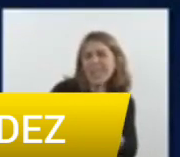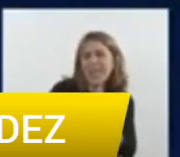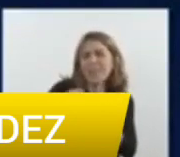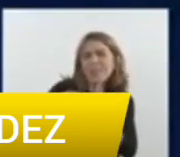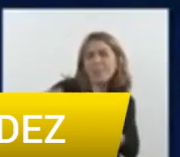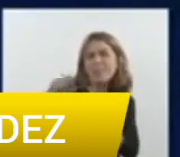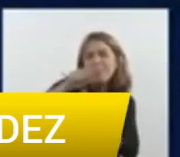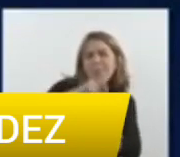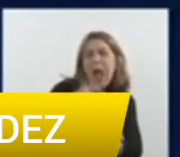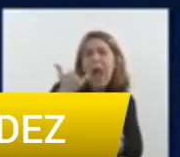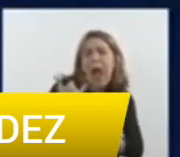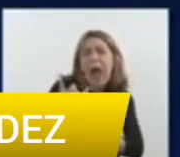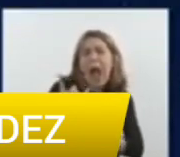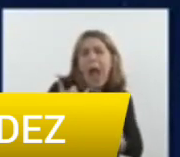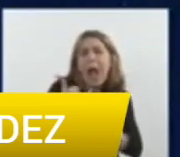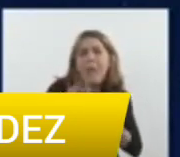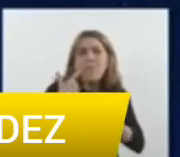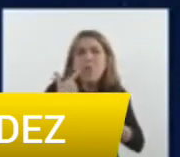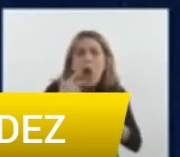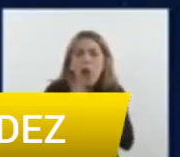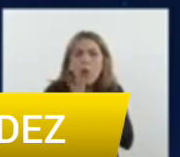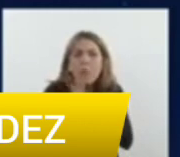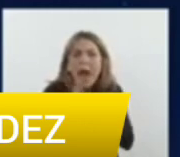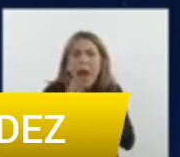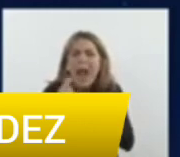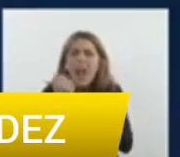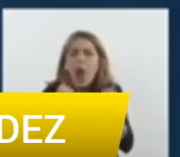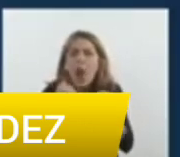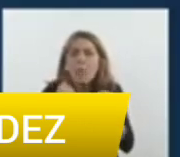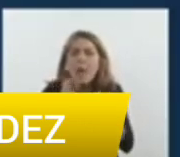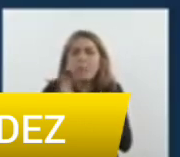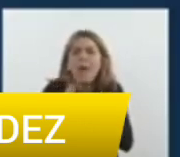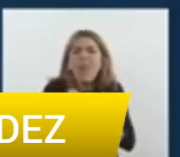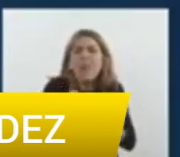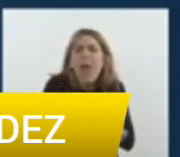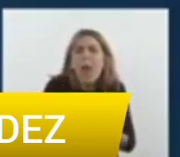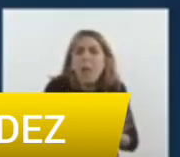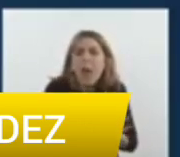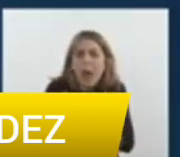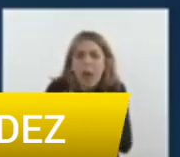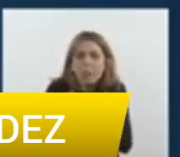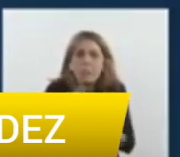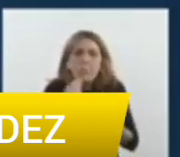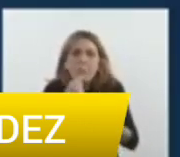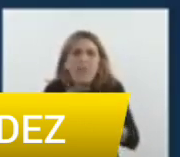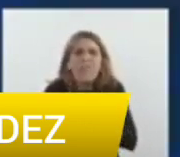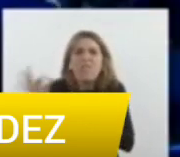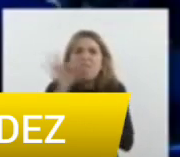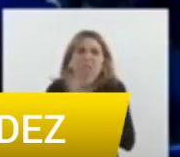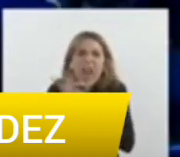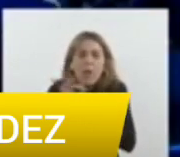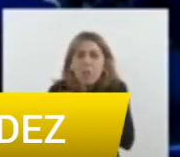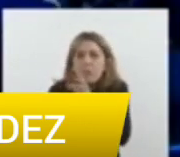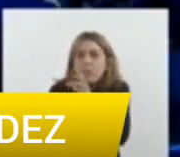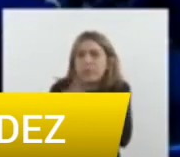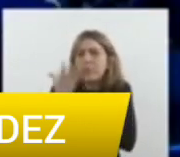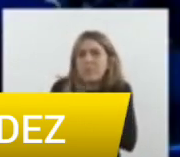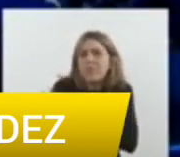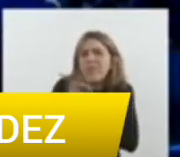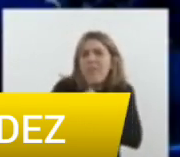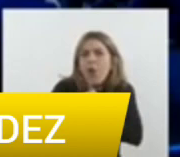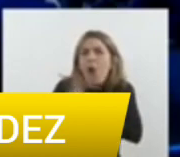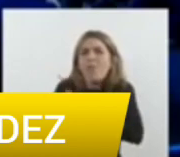débiles, tan débiles que un ser imperceptible a la vista humana, como es el virus del